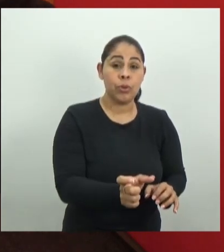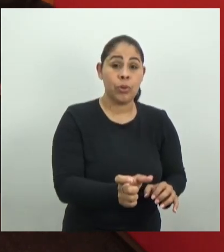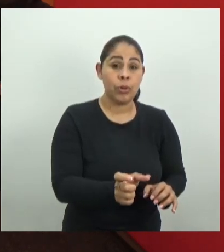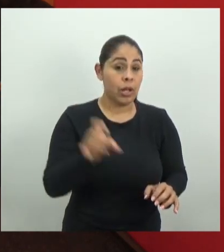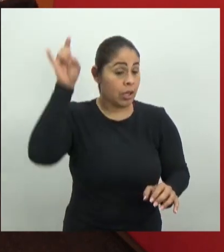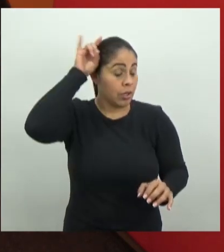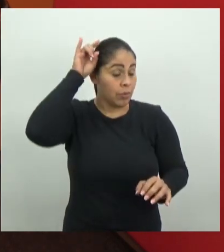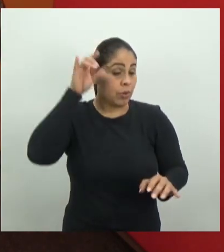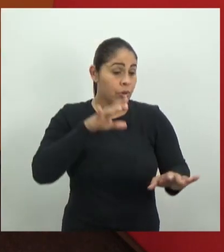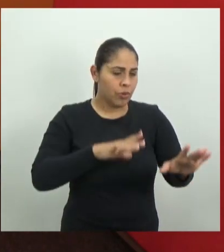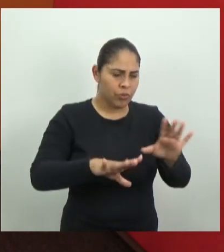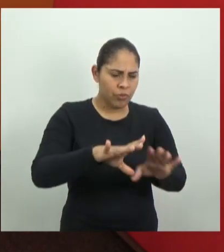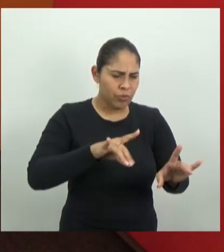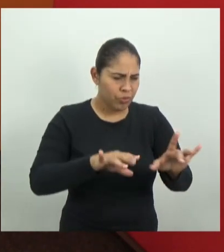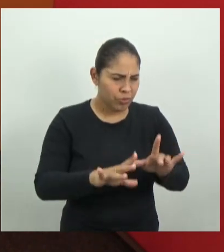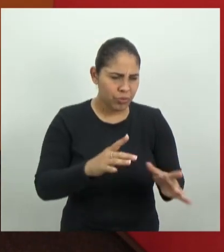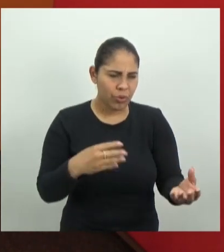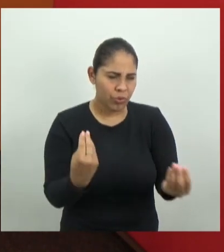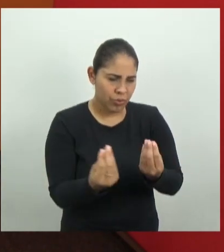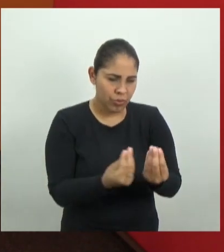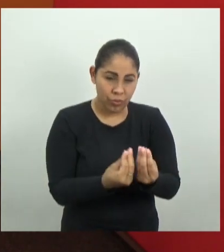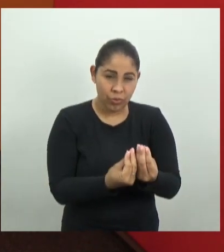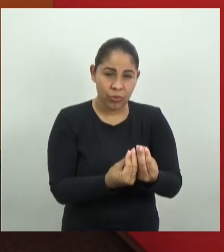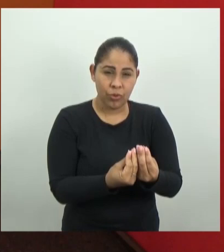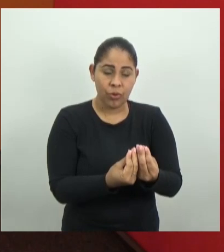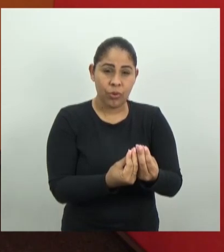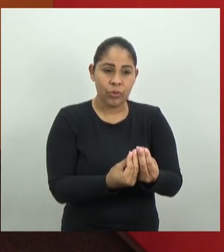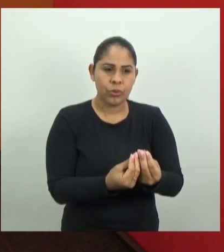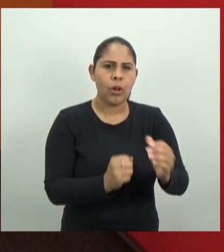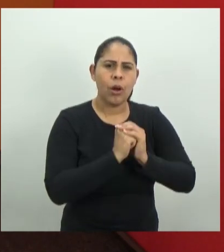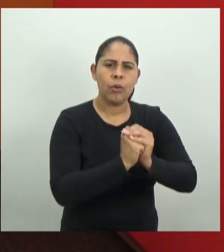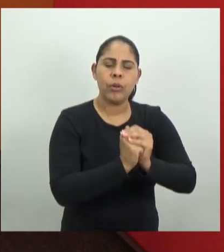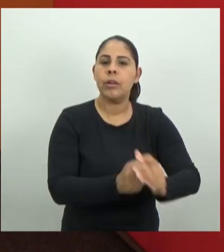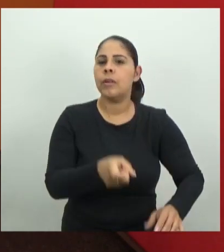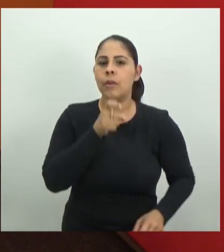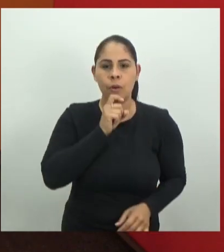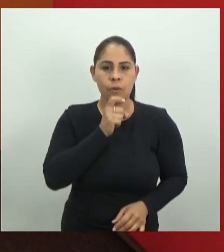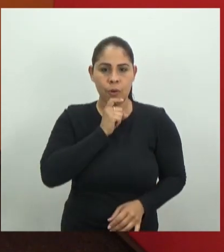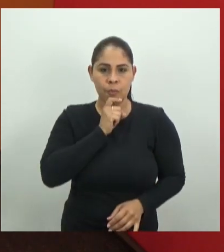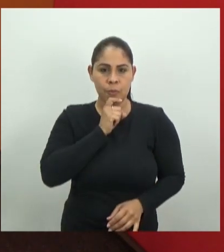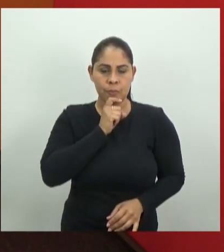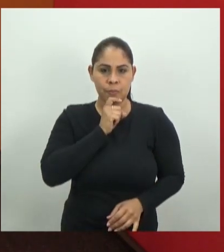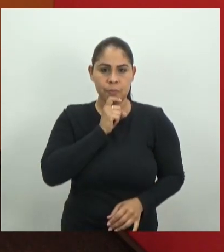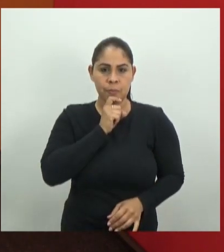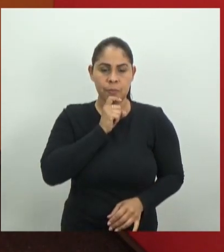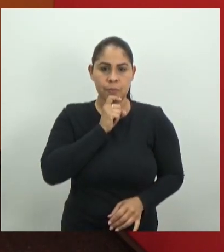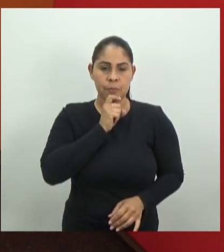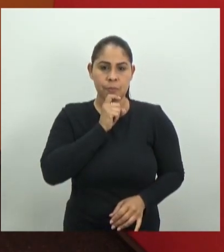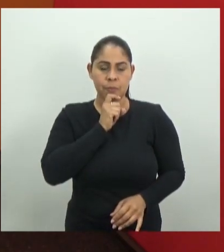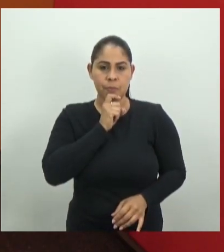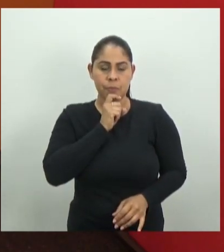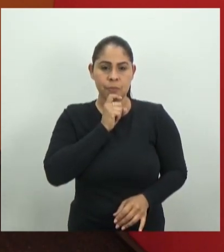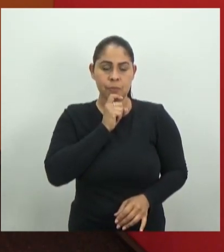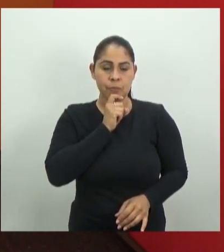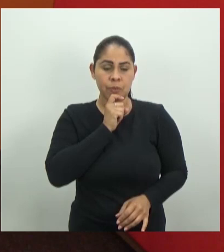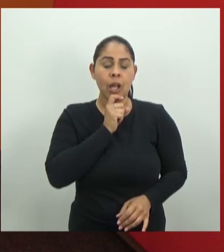Juntamente os pido que me acompañáis, porque os quiero enseñar cómo orar por una persona que está